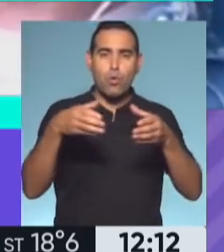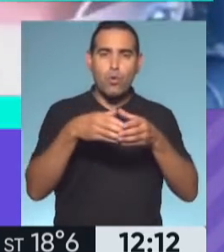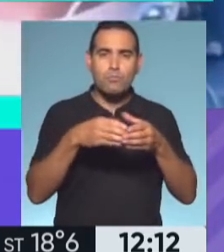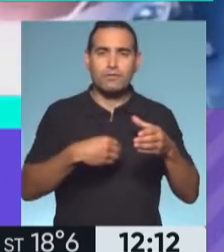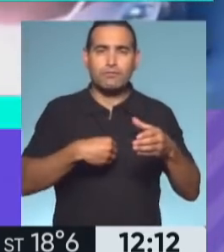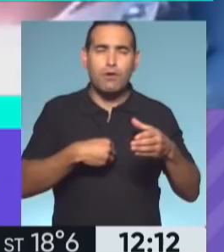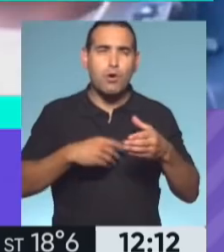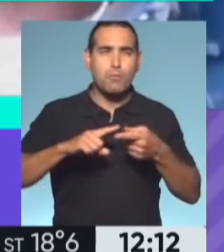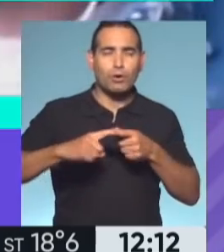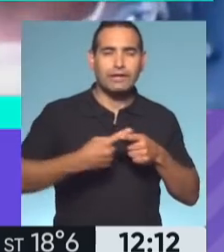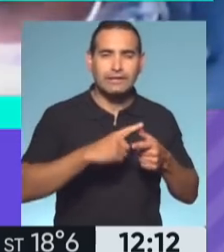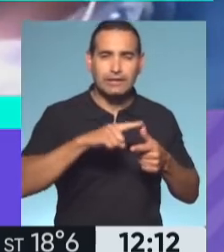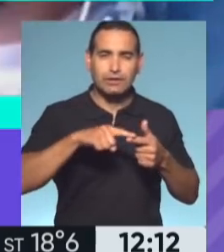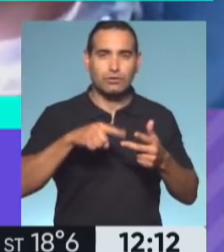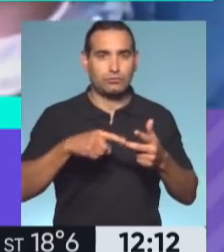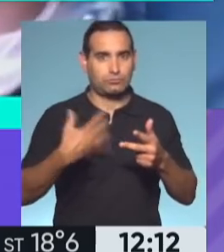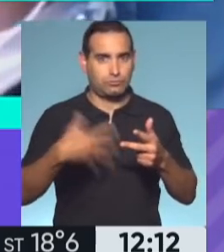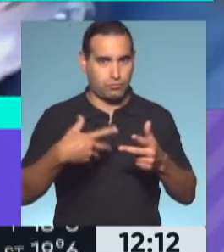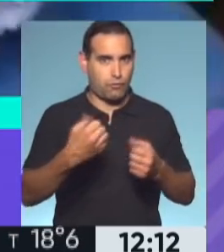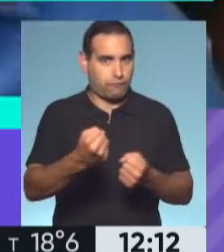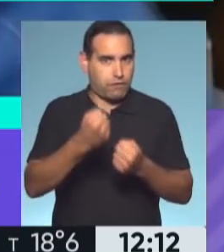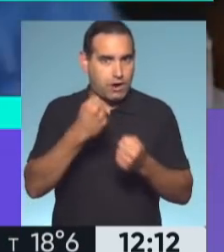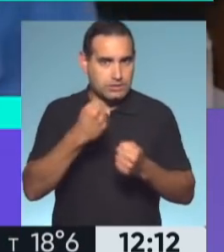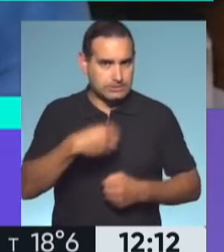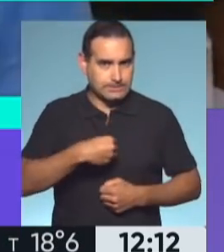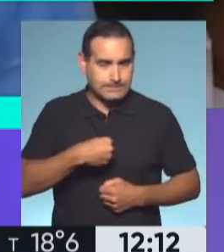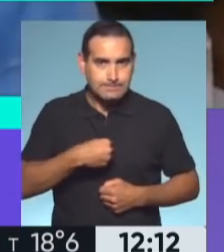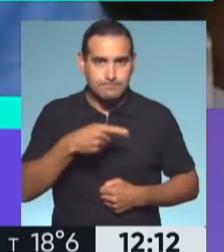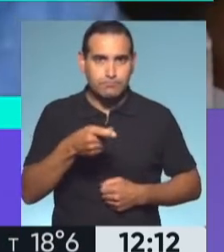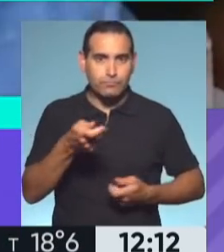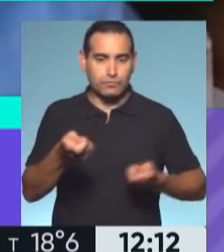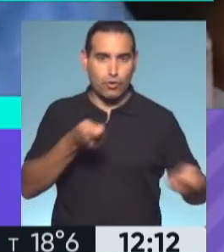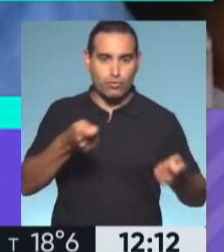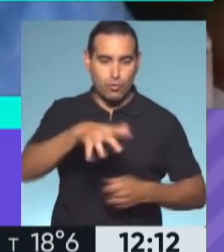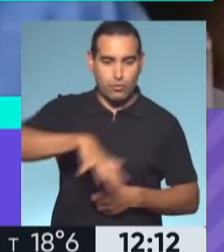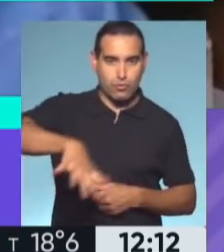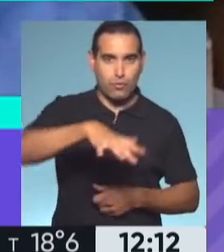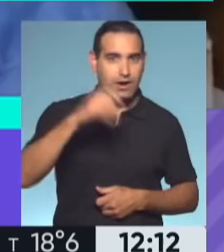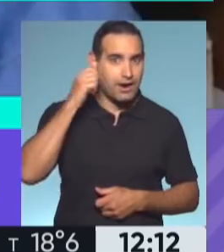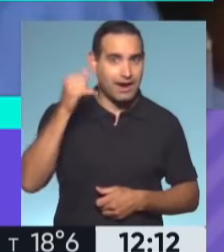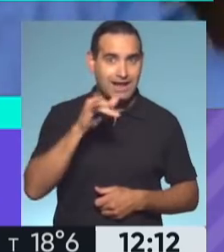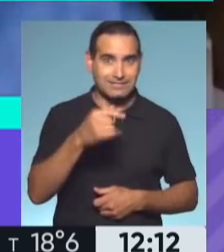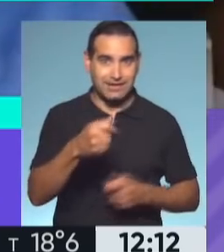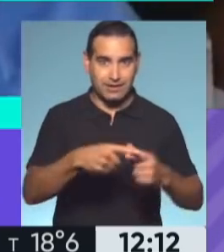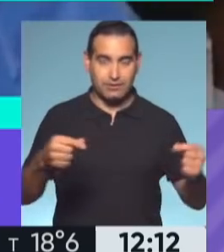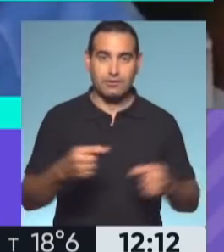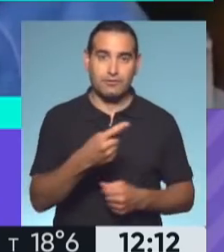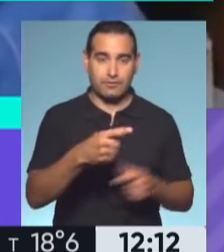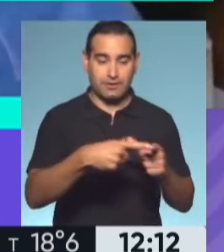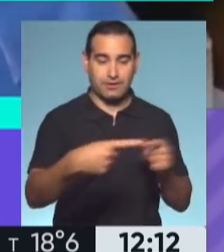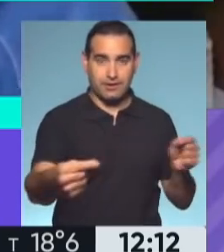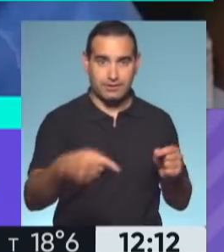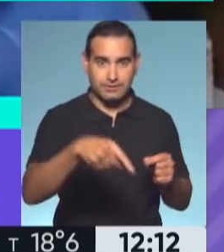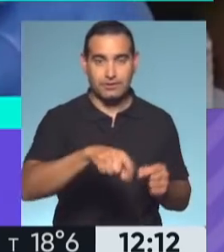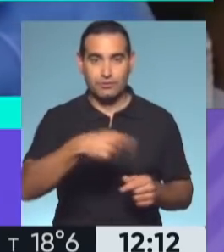religioso, político, fundamentalista también, que controla la Franja de Gaza. Los palestinos reivindican 2 territorios, la Franja de Gaza